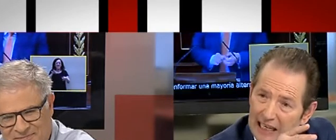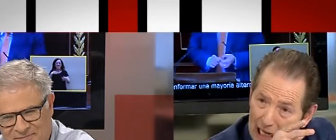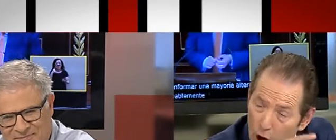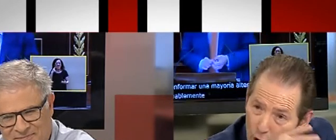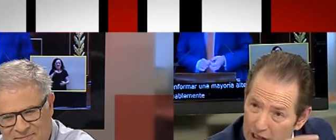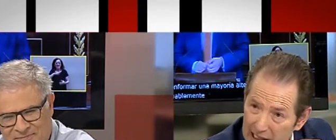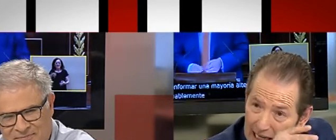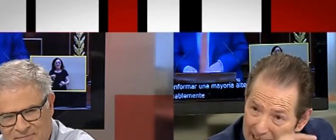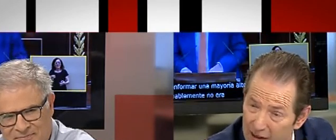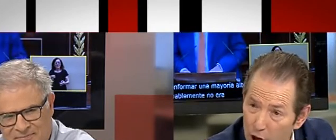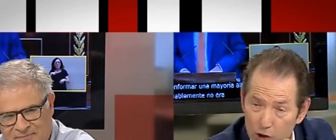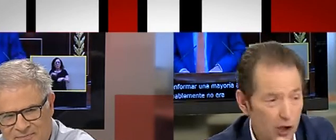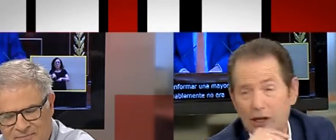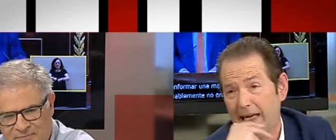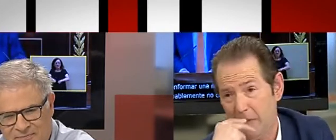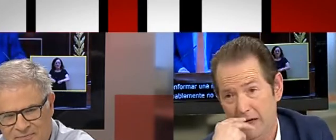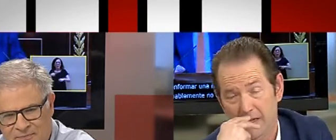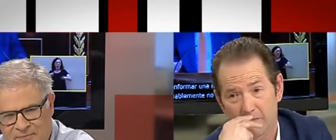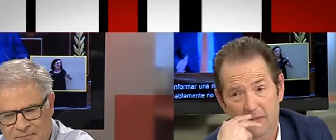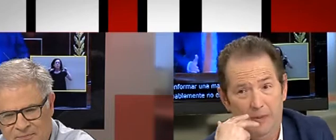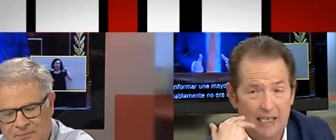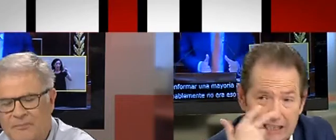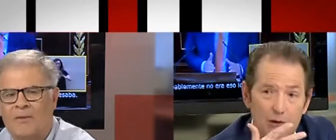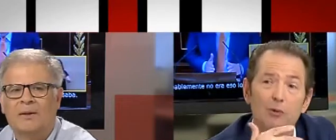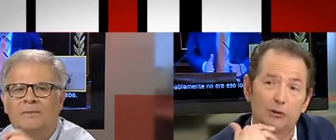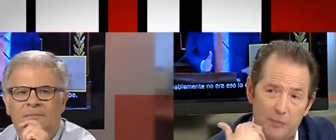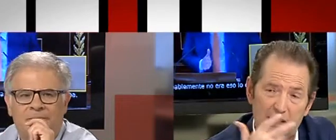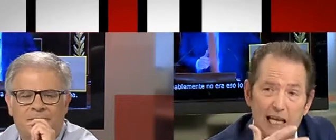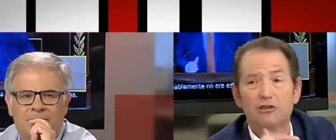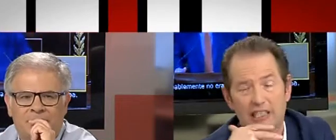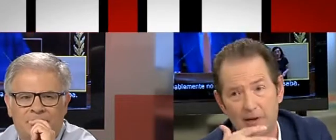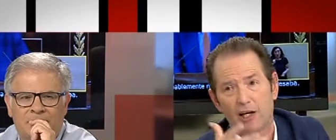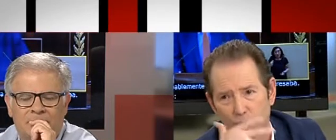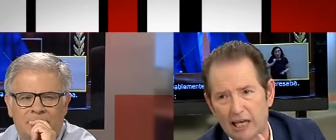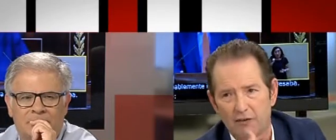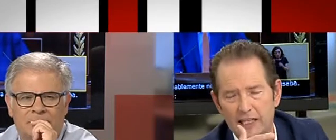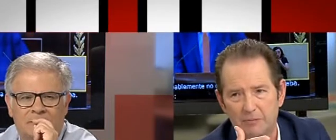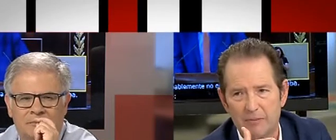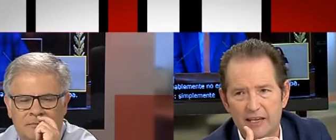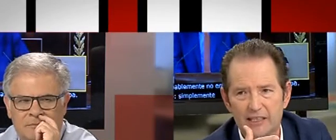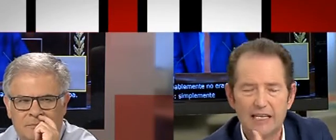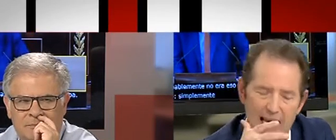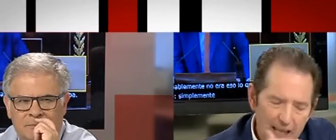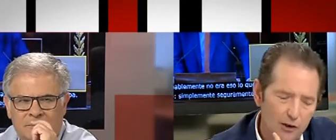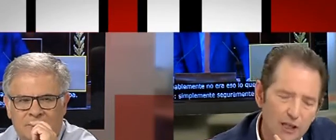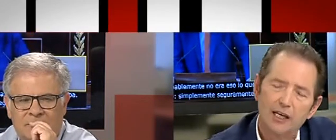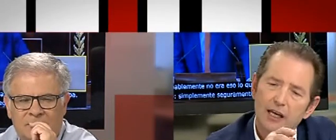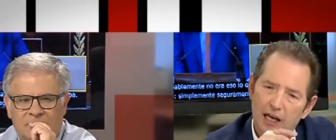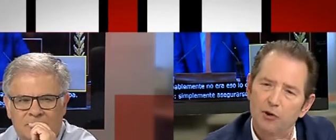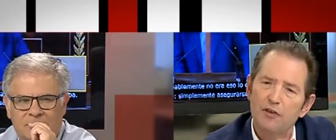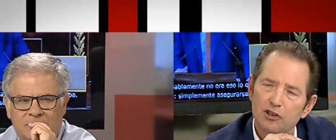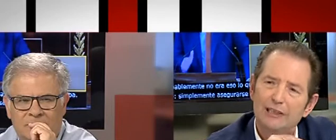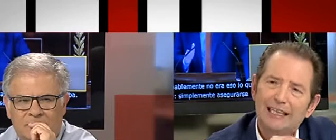hoy a día de hoy no digo la que me presentaron y cuando la presentaron sin saber el resultado de las primarias a día de hoy